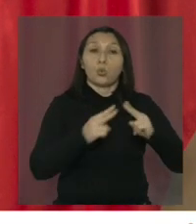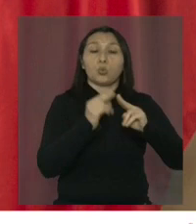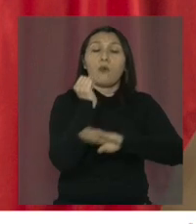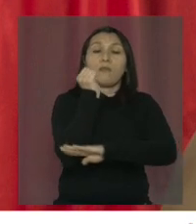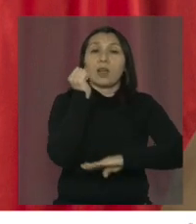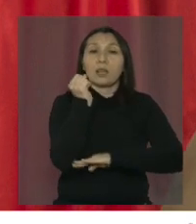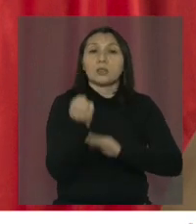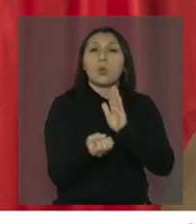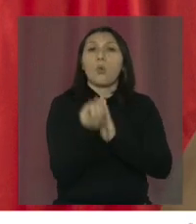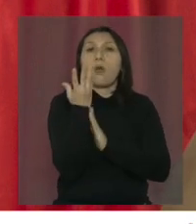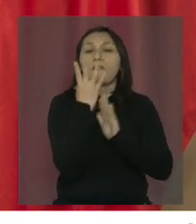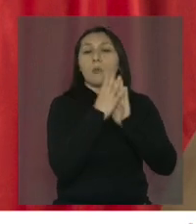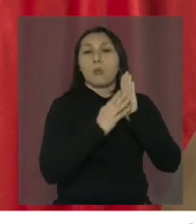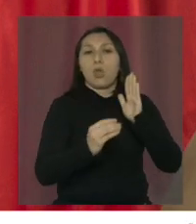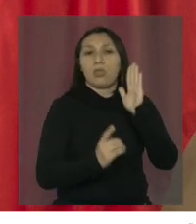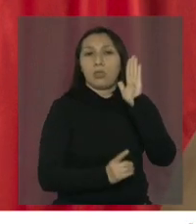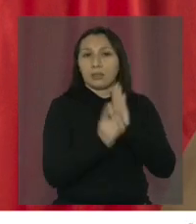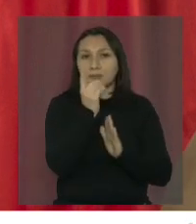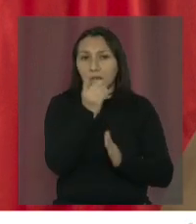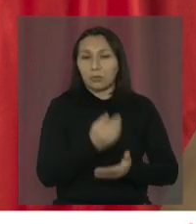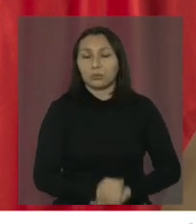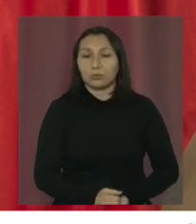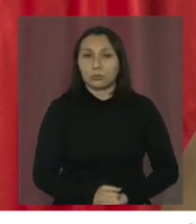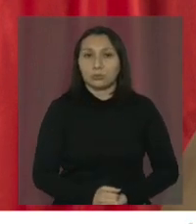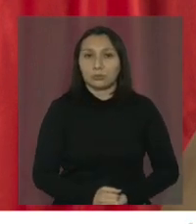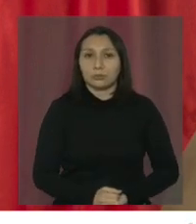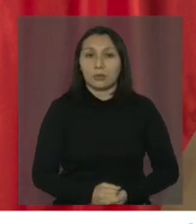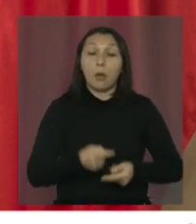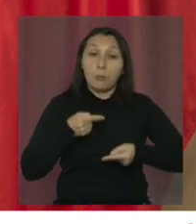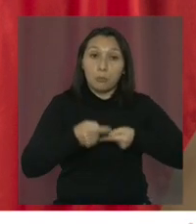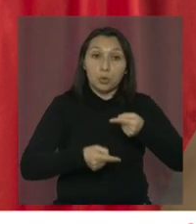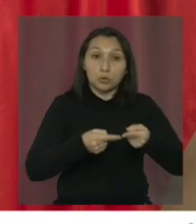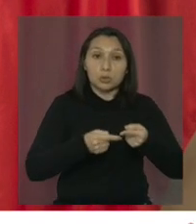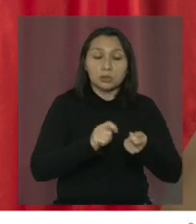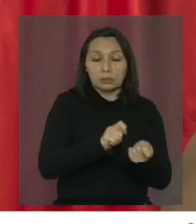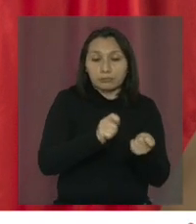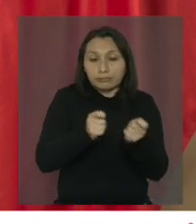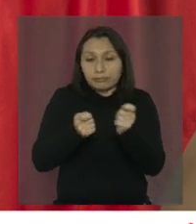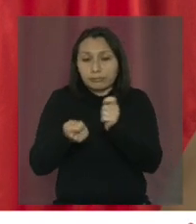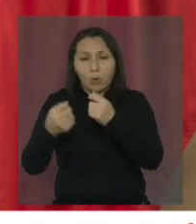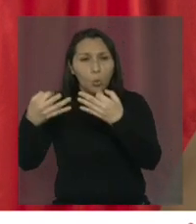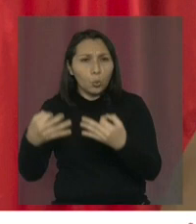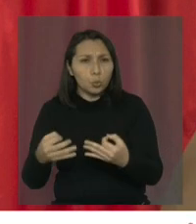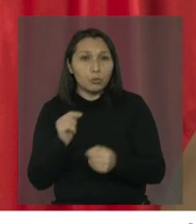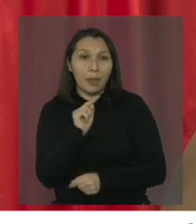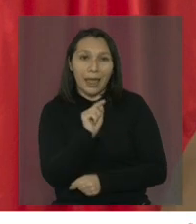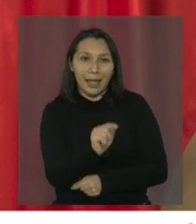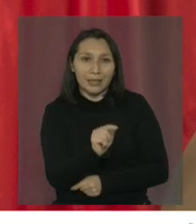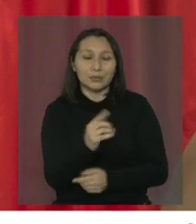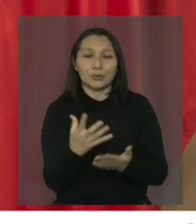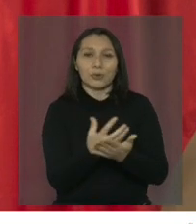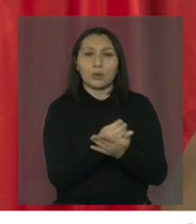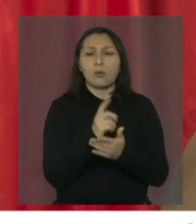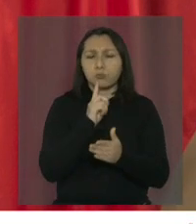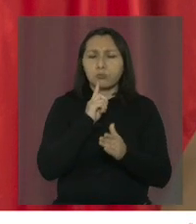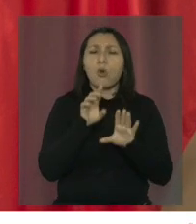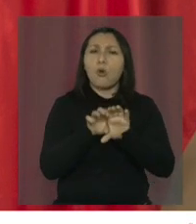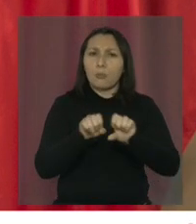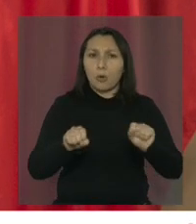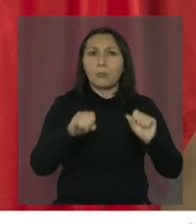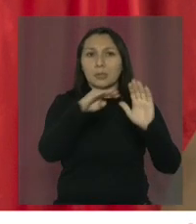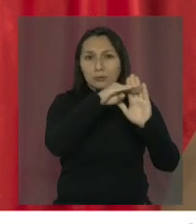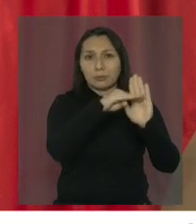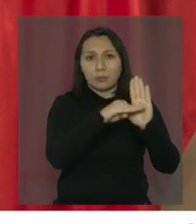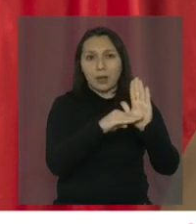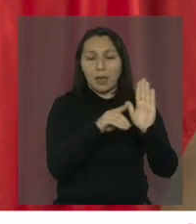de un nuevo modelo de desarrollo el proceso de transición justa para aquellos etcétera tenemos compromisos programáticos